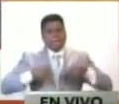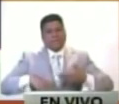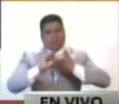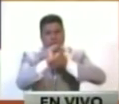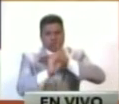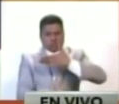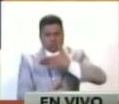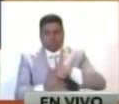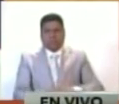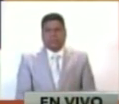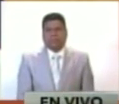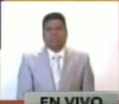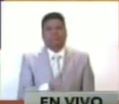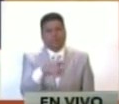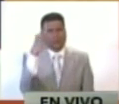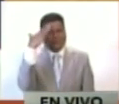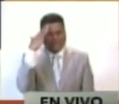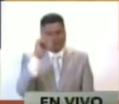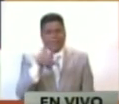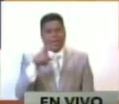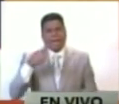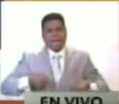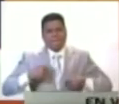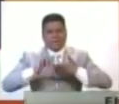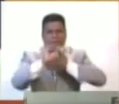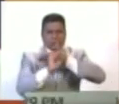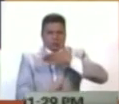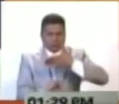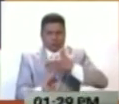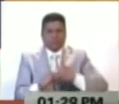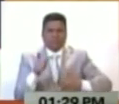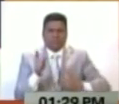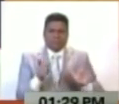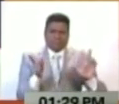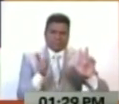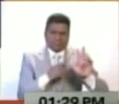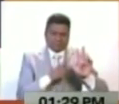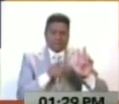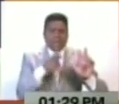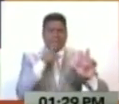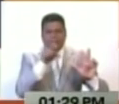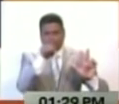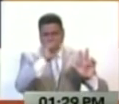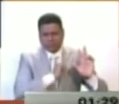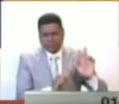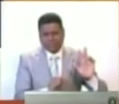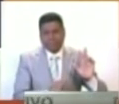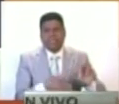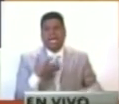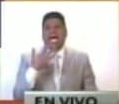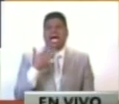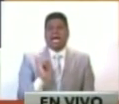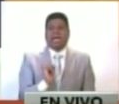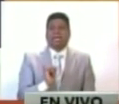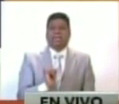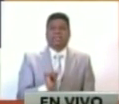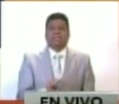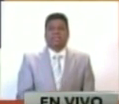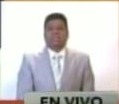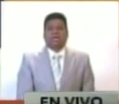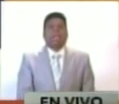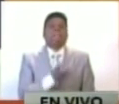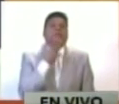Mercosur hay participación de representantes de un golpe de Estado, por ejemplo, el caso